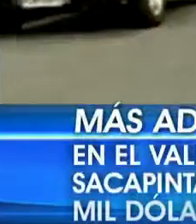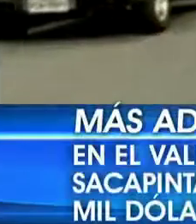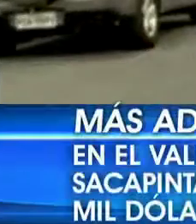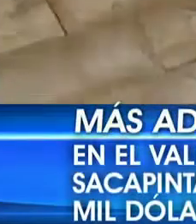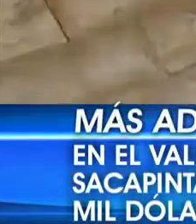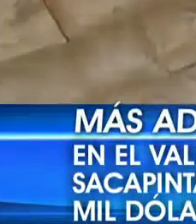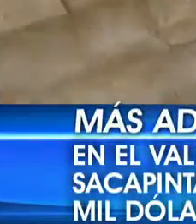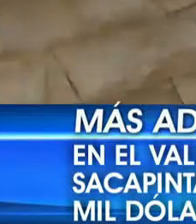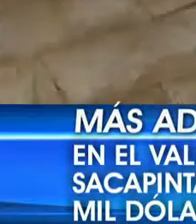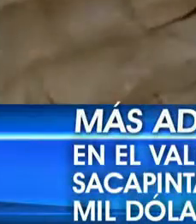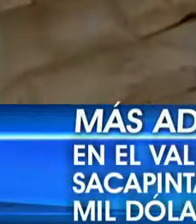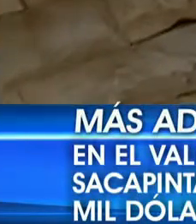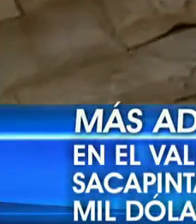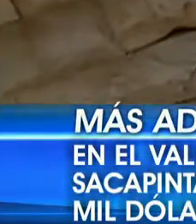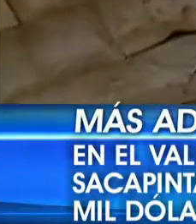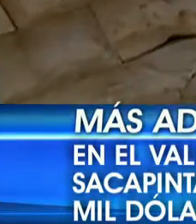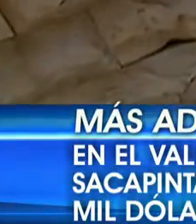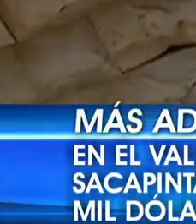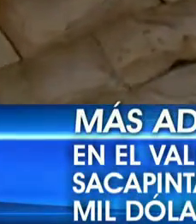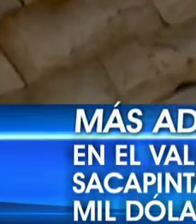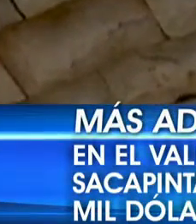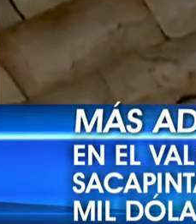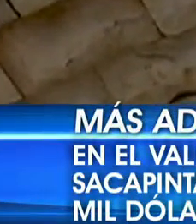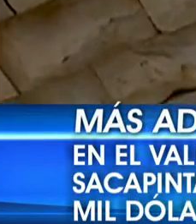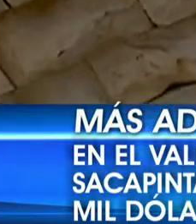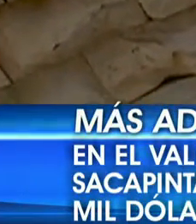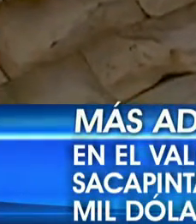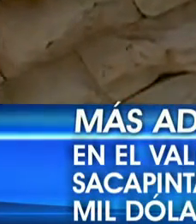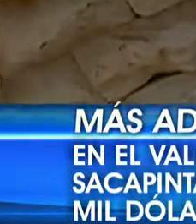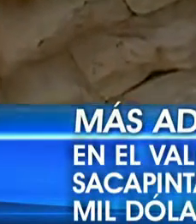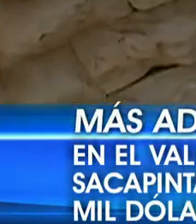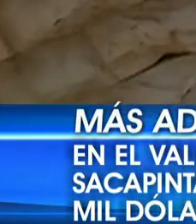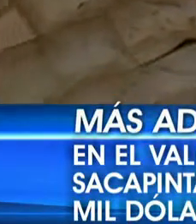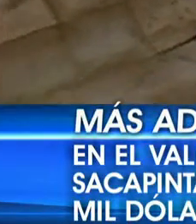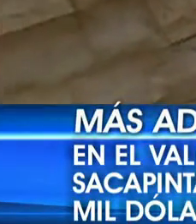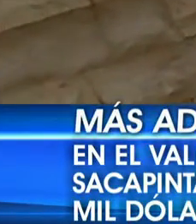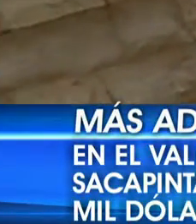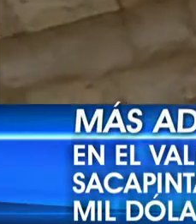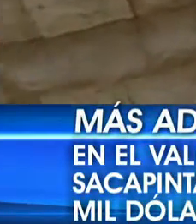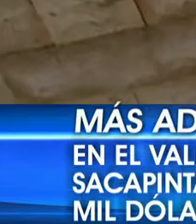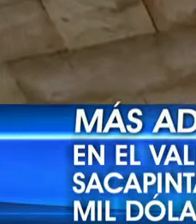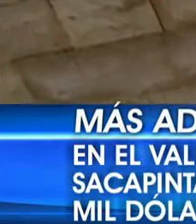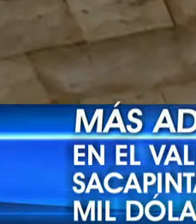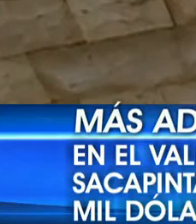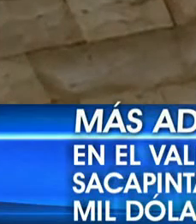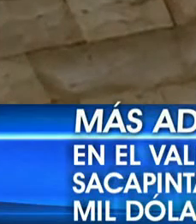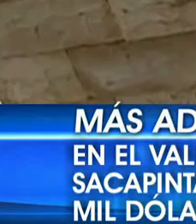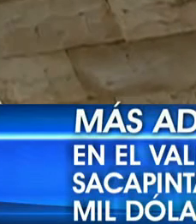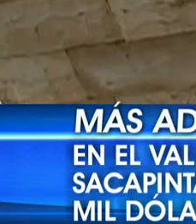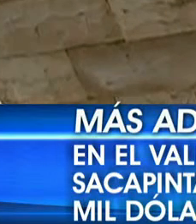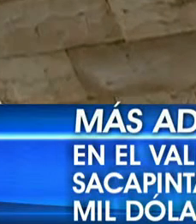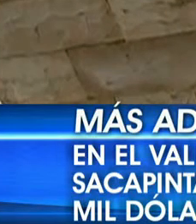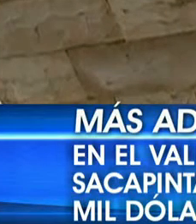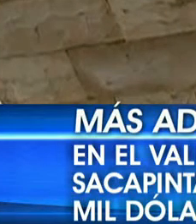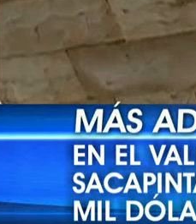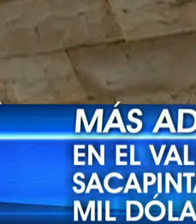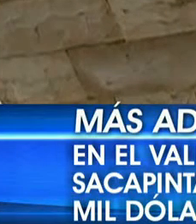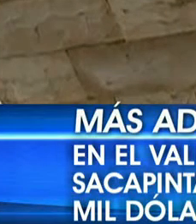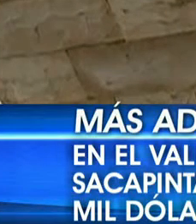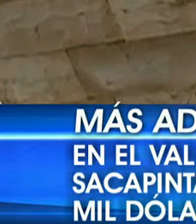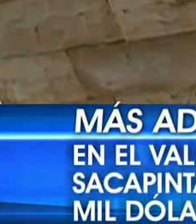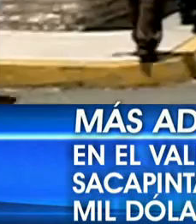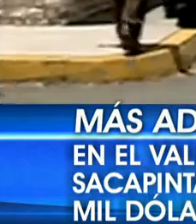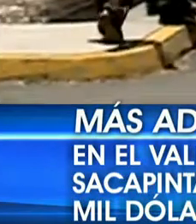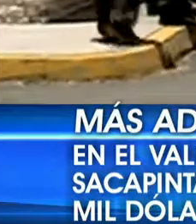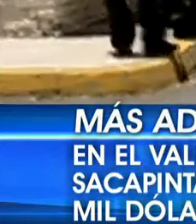Más adelante, la policía detuvo a tres personas sospechosas de haber robado a un sujeto cerca de $5,000 en el Valle de